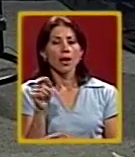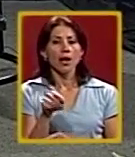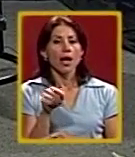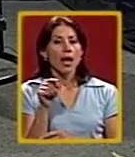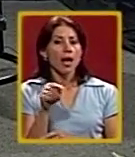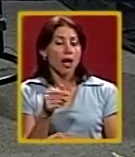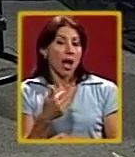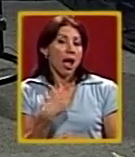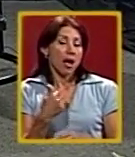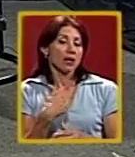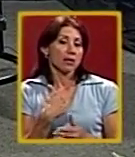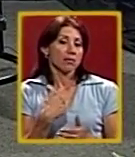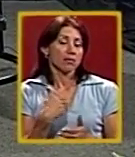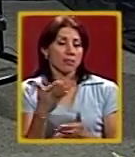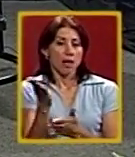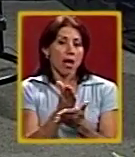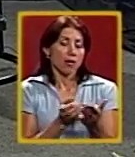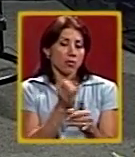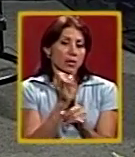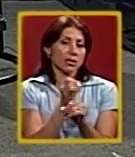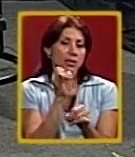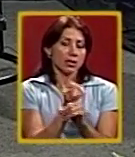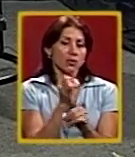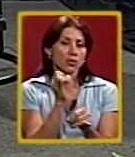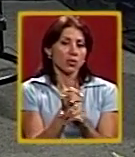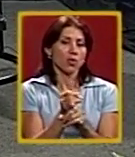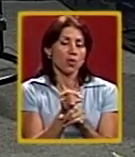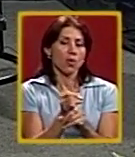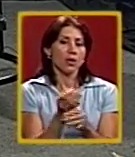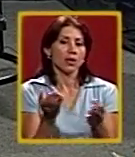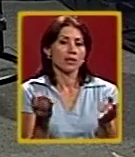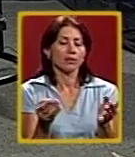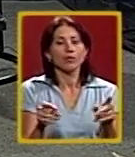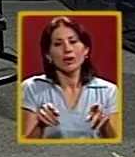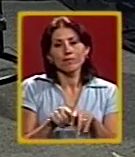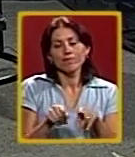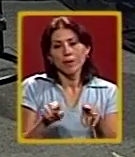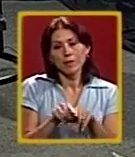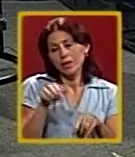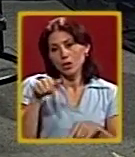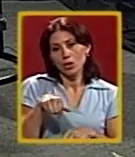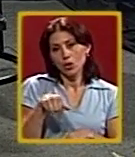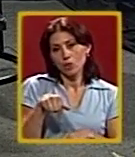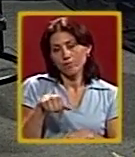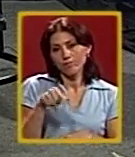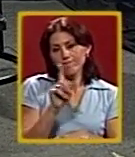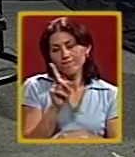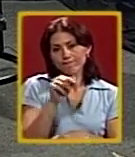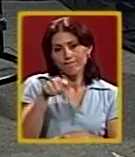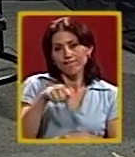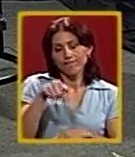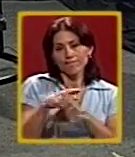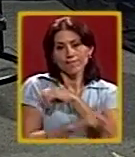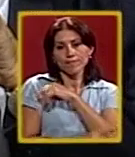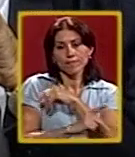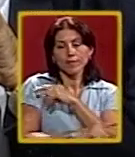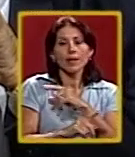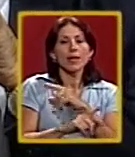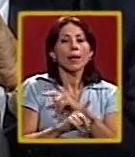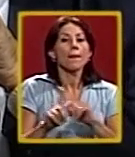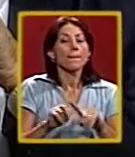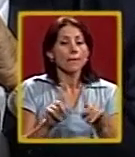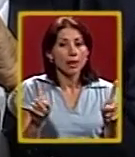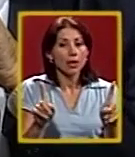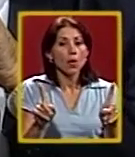Hay instancias, y claro, esa se sale del país y se sale en un montón de órdenes, pero